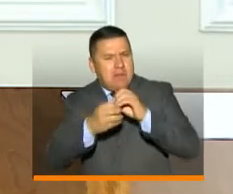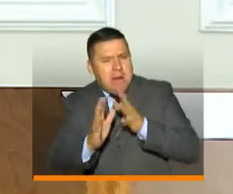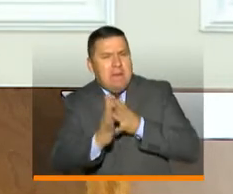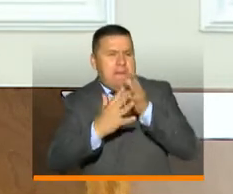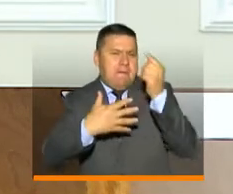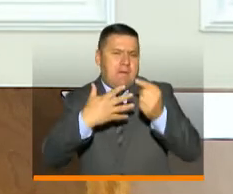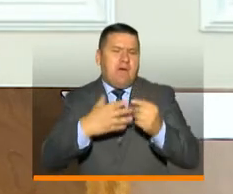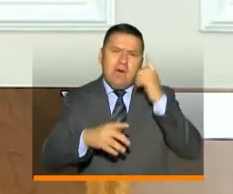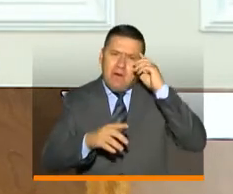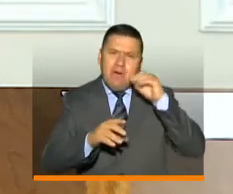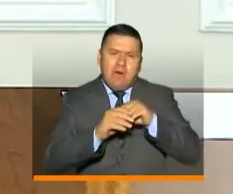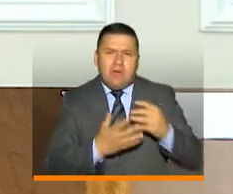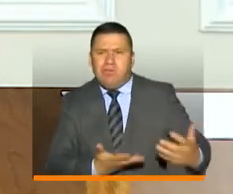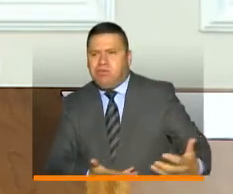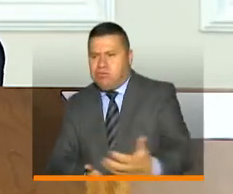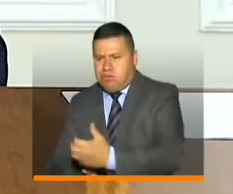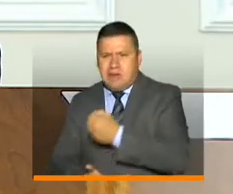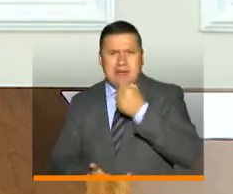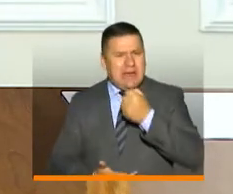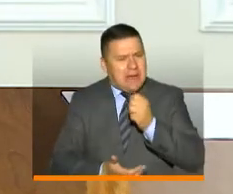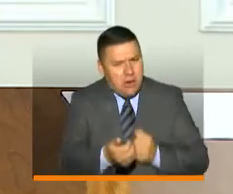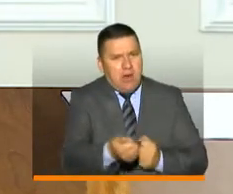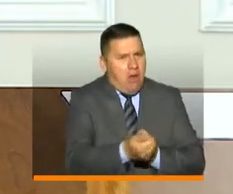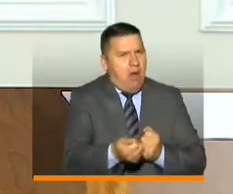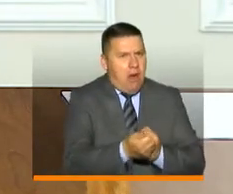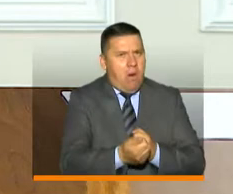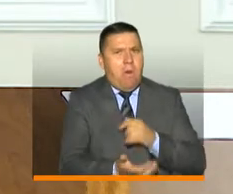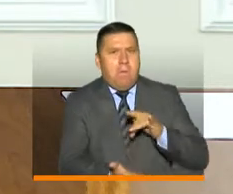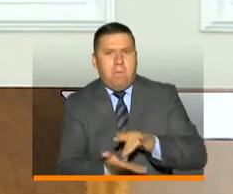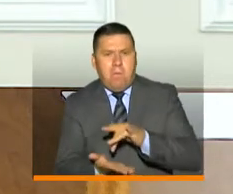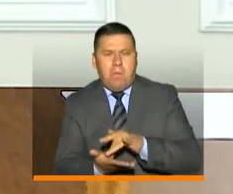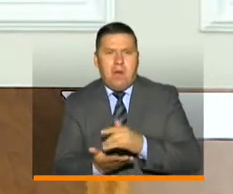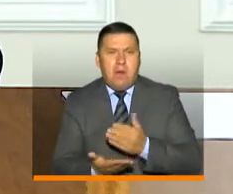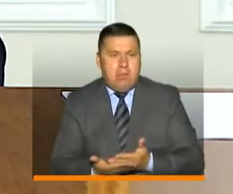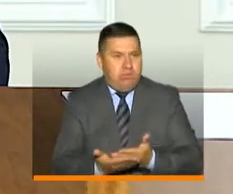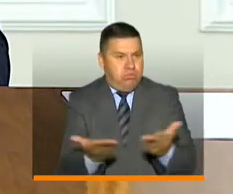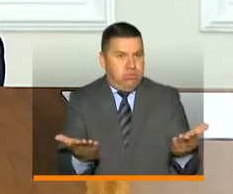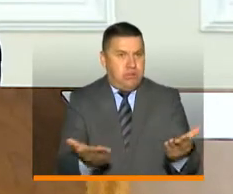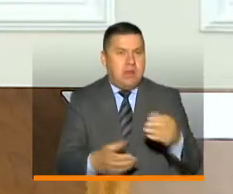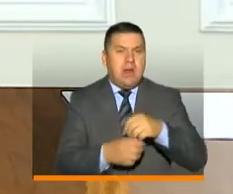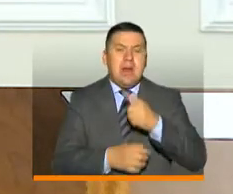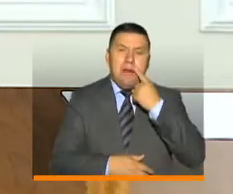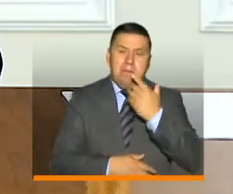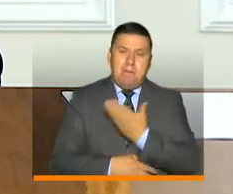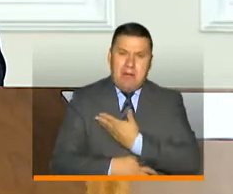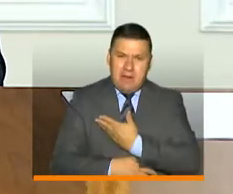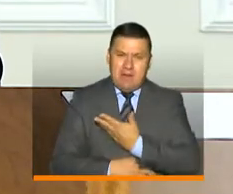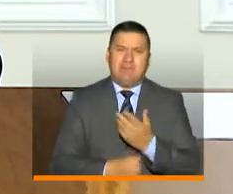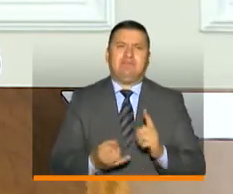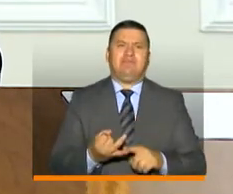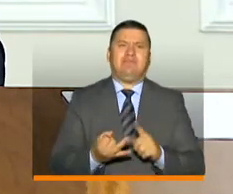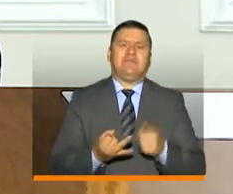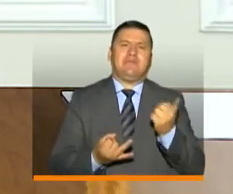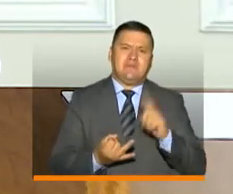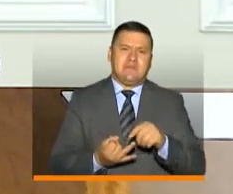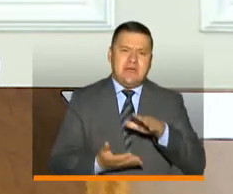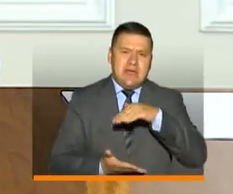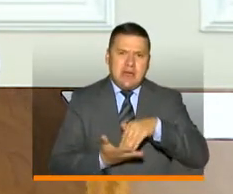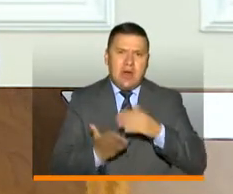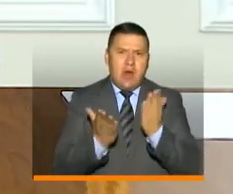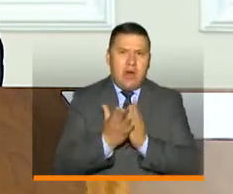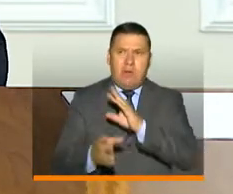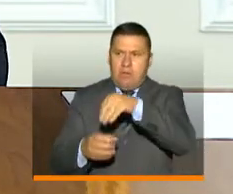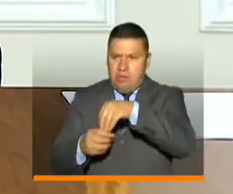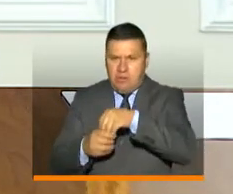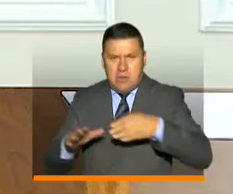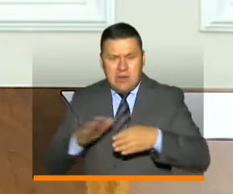mensajes sobre el Fondo de Solidaridad Educativa que siguen estando presentes y son oferta para padres, para también centros